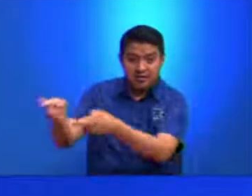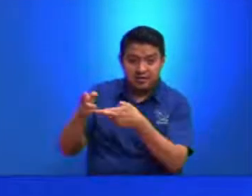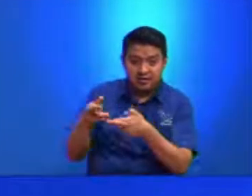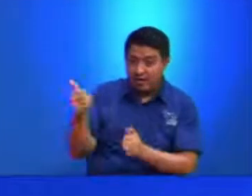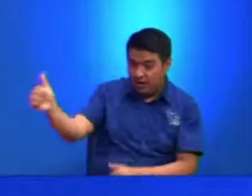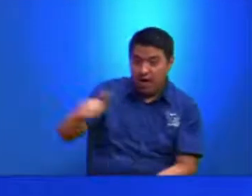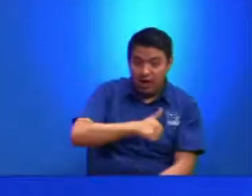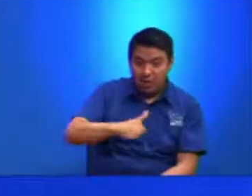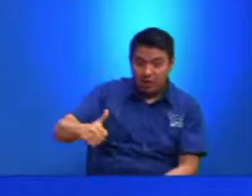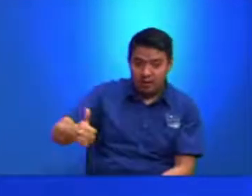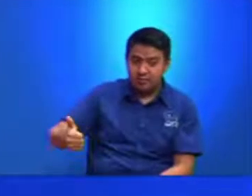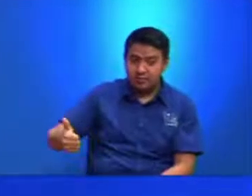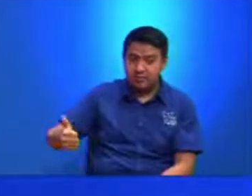Denle agua.